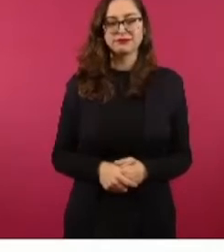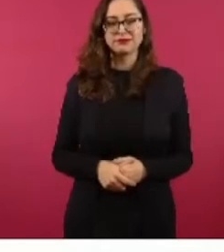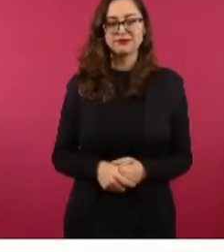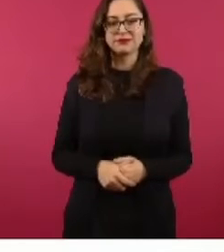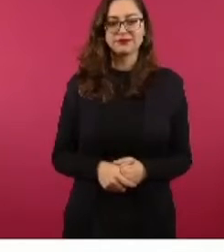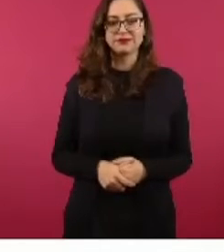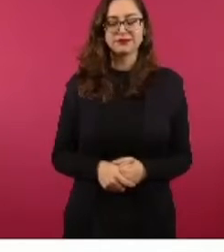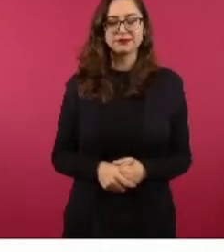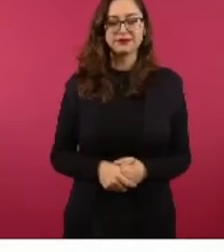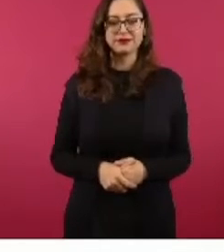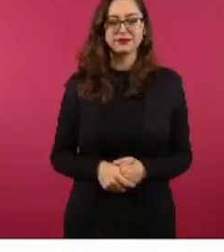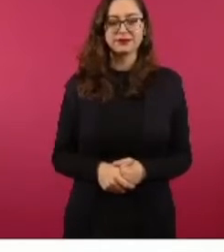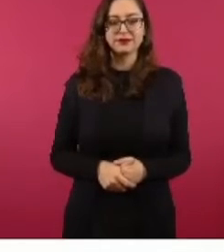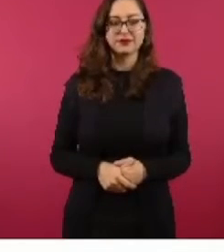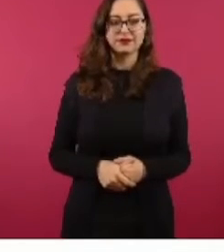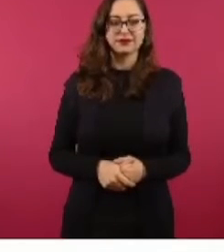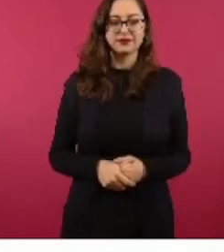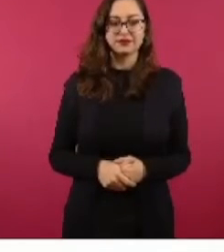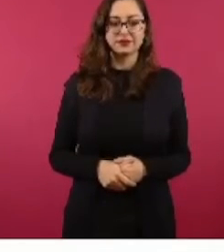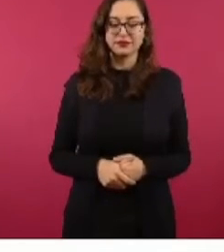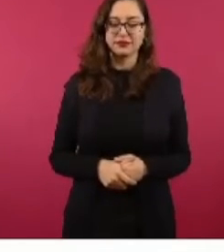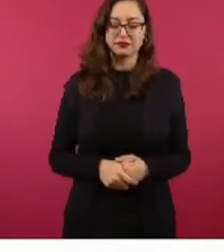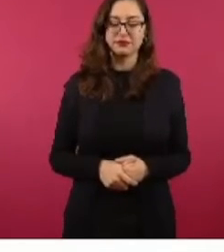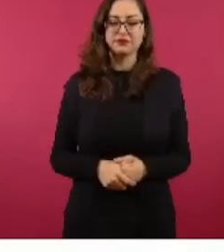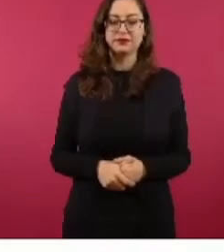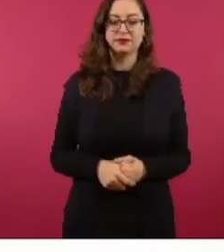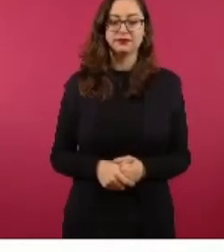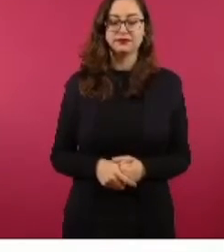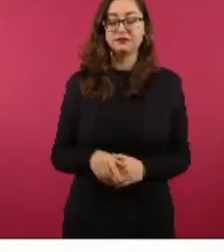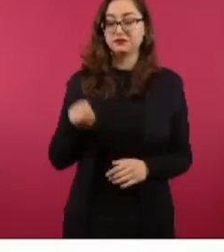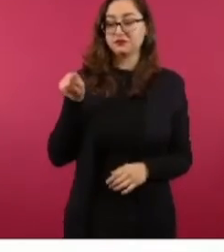una persona con